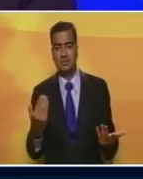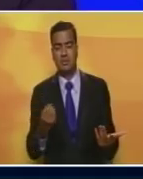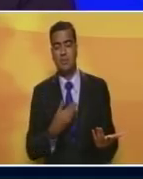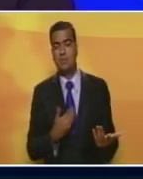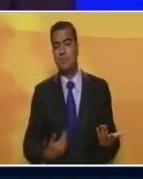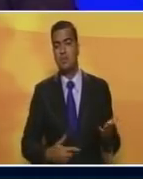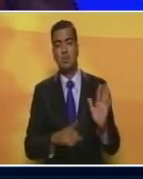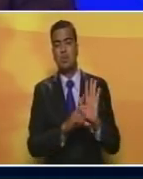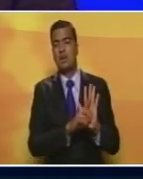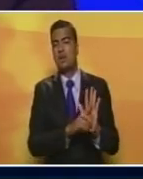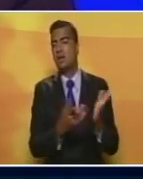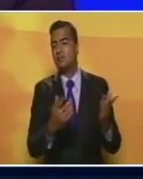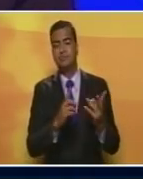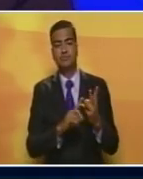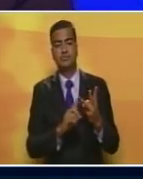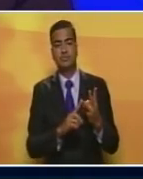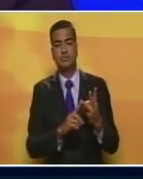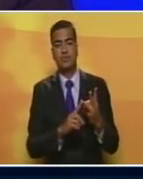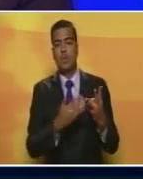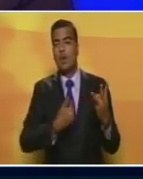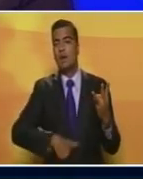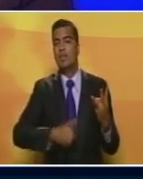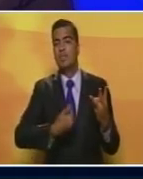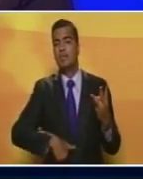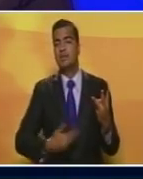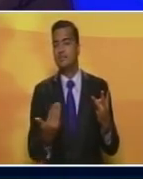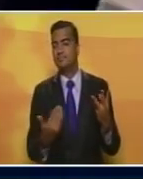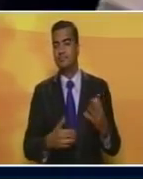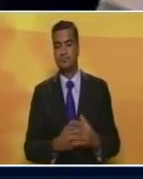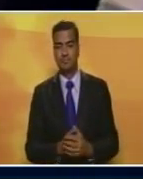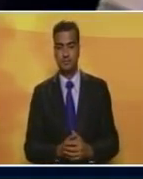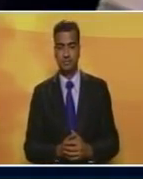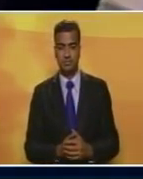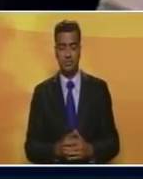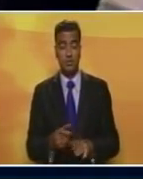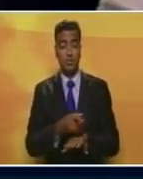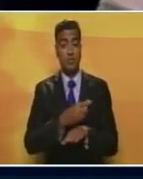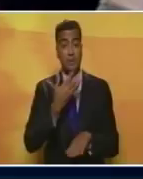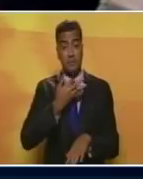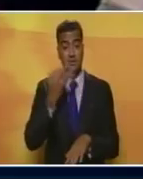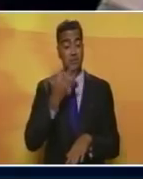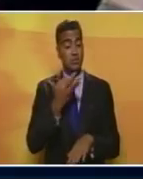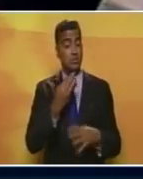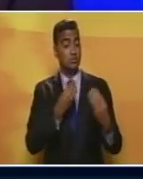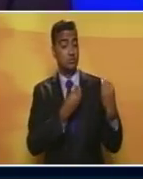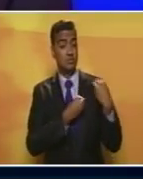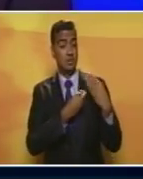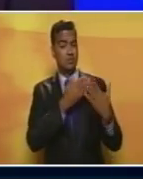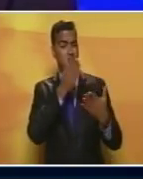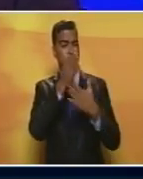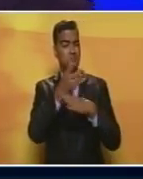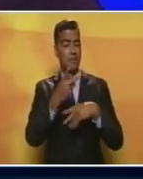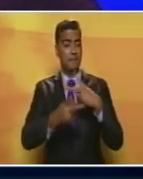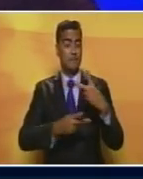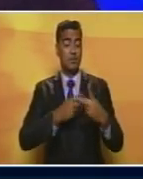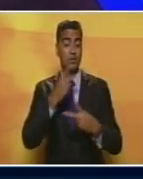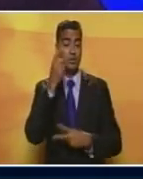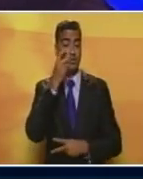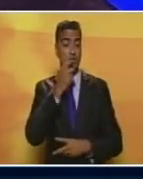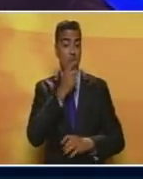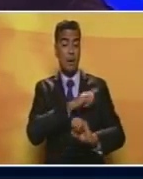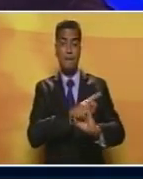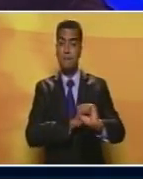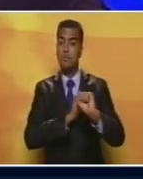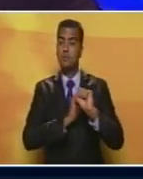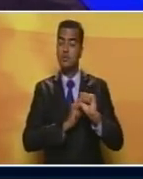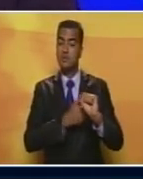distintas organizaciones, el grupo de los 77. No nos interesa que, por ejemplo, Rajoy nos reconozca a nosotros, por ejemplo,